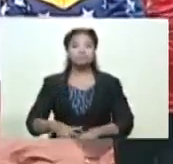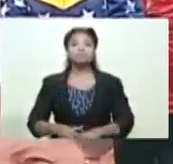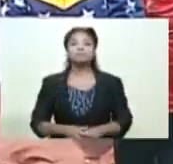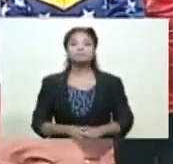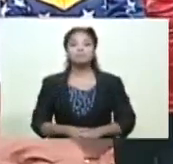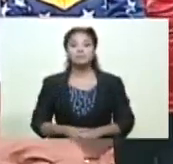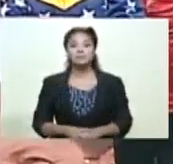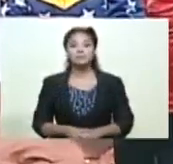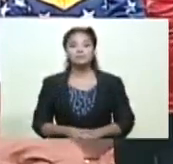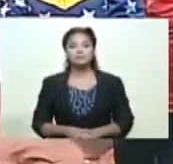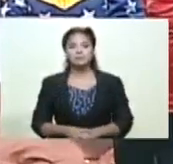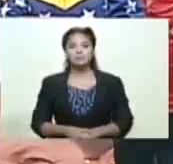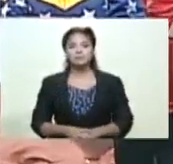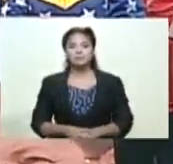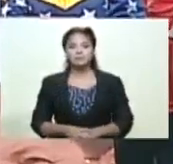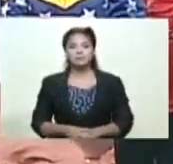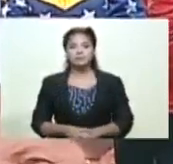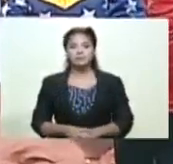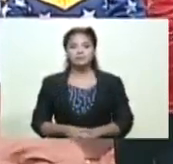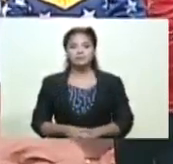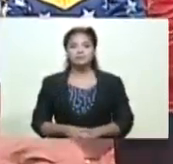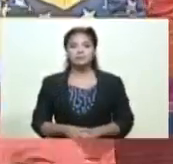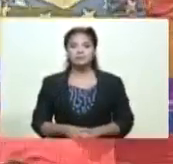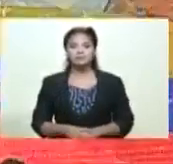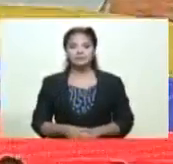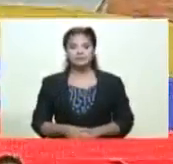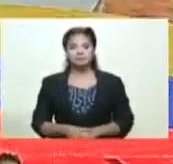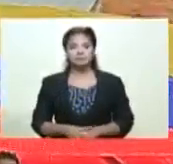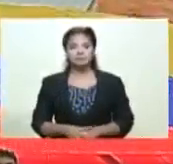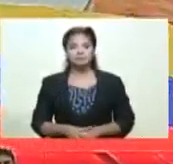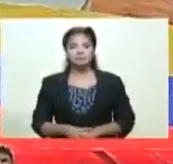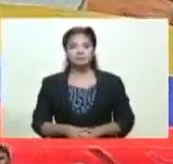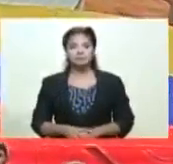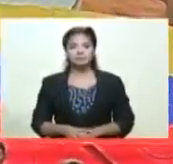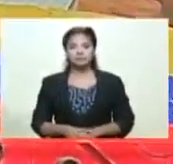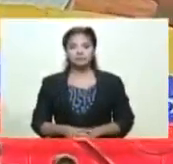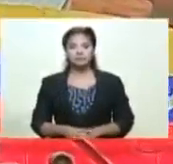Y que ha pretendido